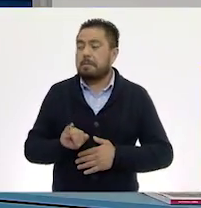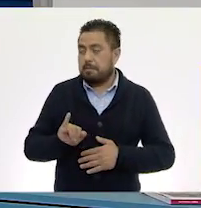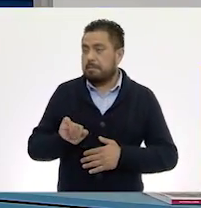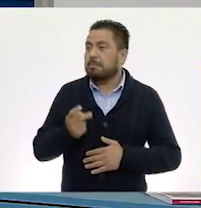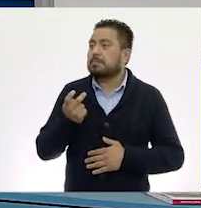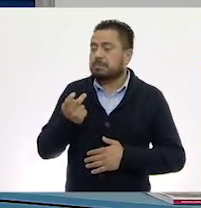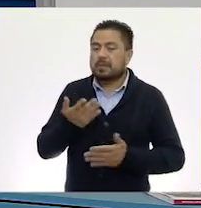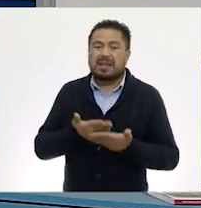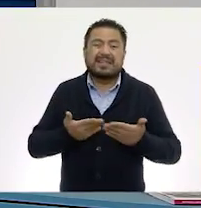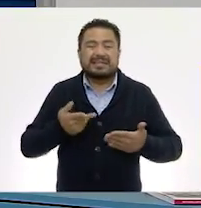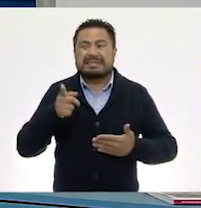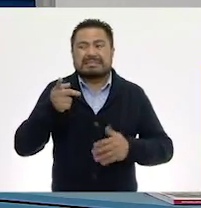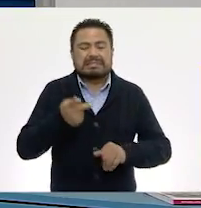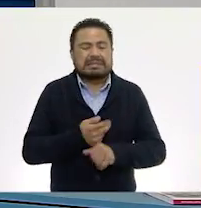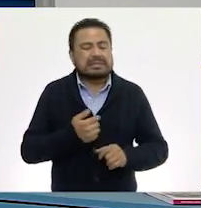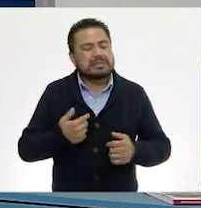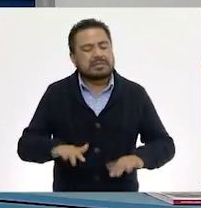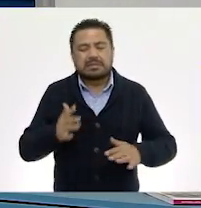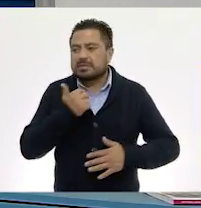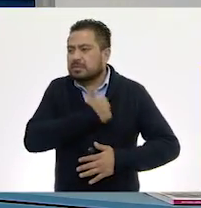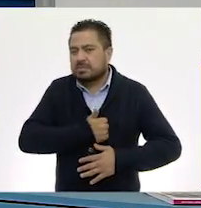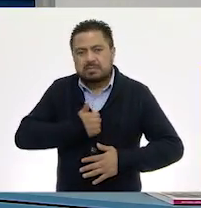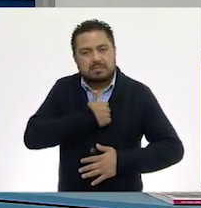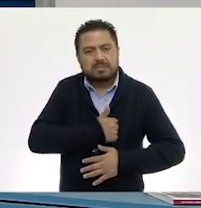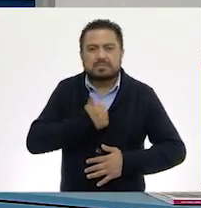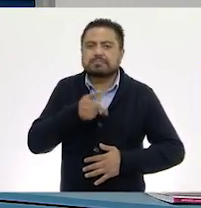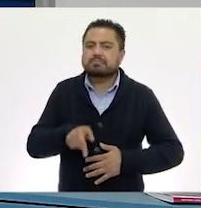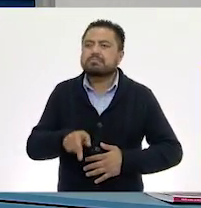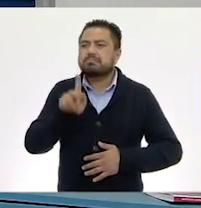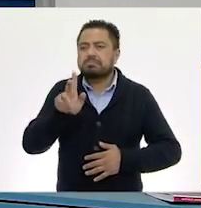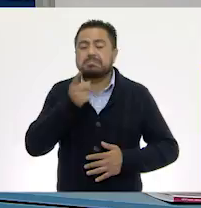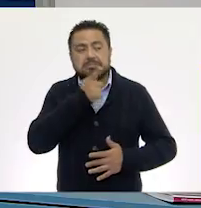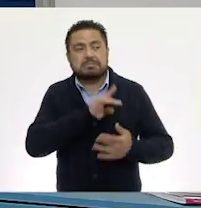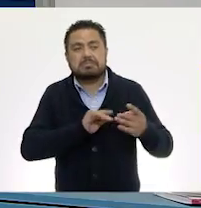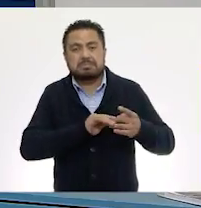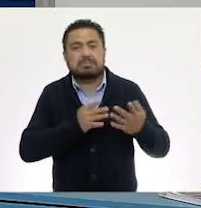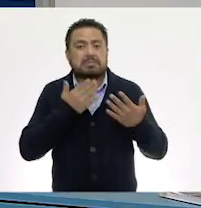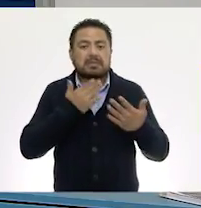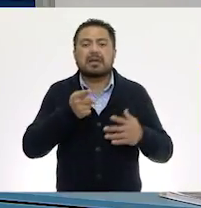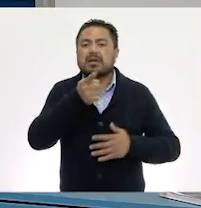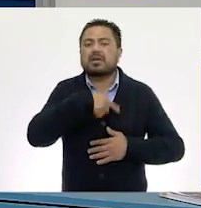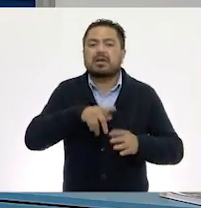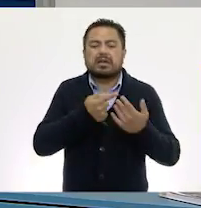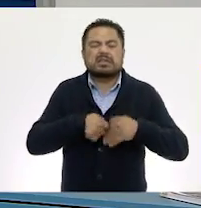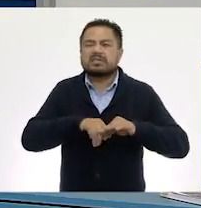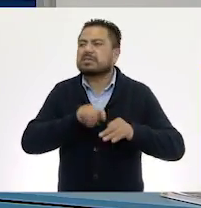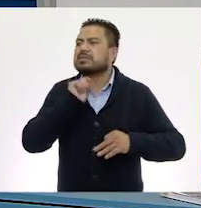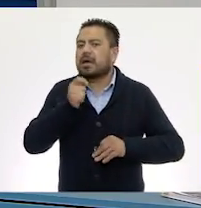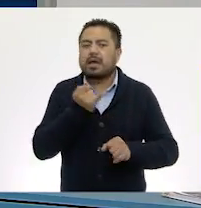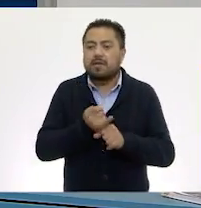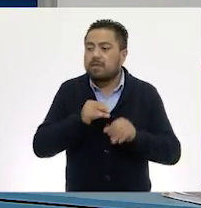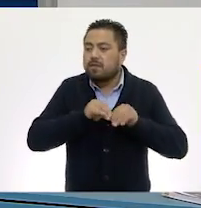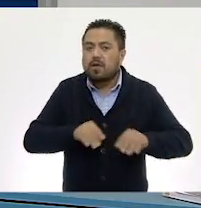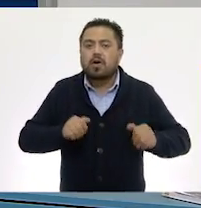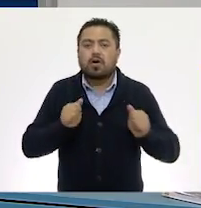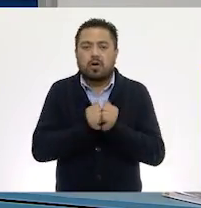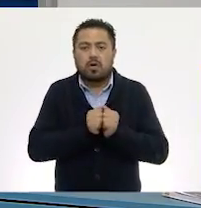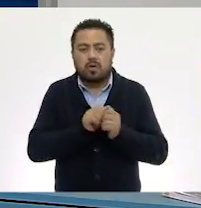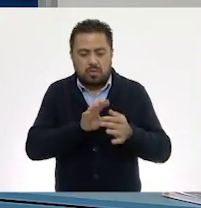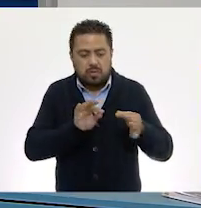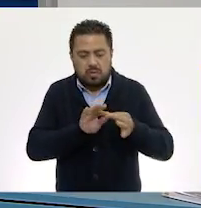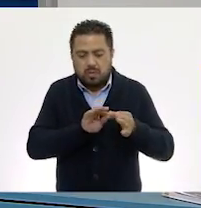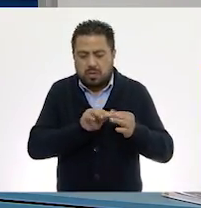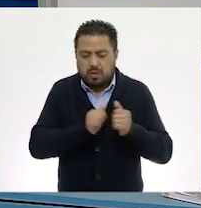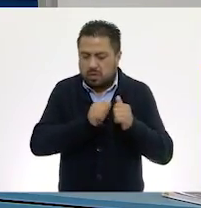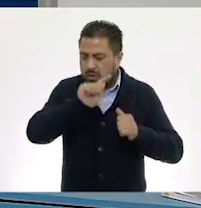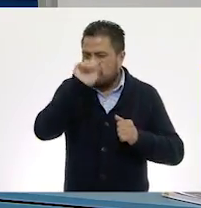Es lamentable lo que te sucedió, Ale, de verdad. Sí. Pero dices muy bien, la importancia de estar informados y contar con